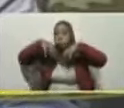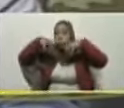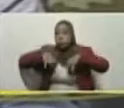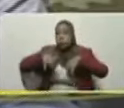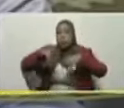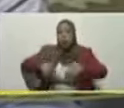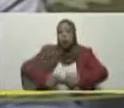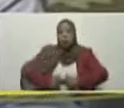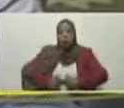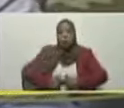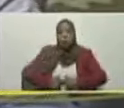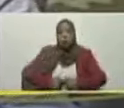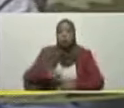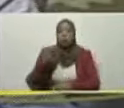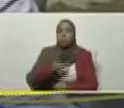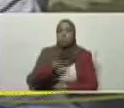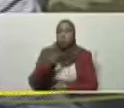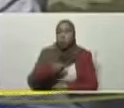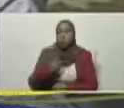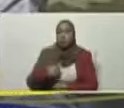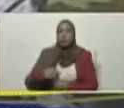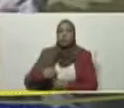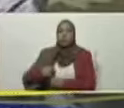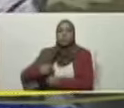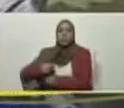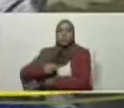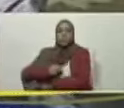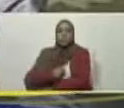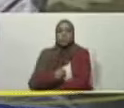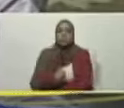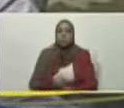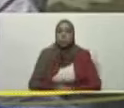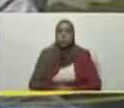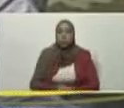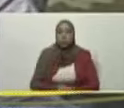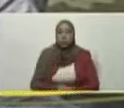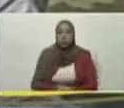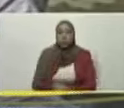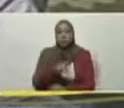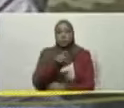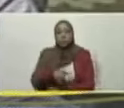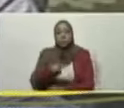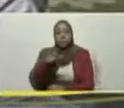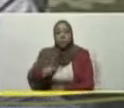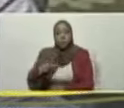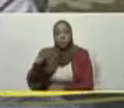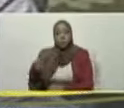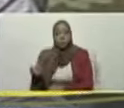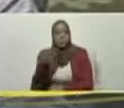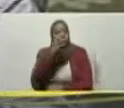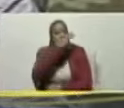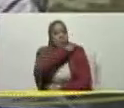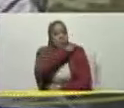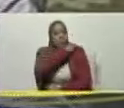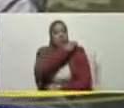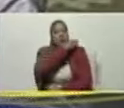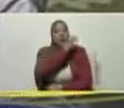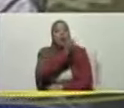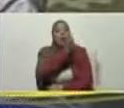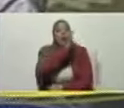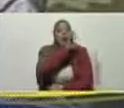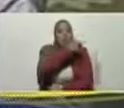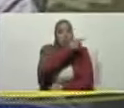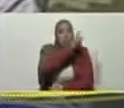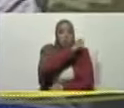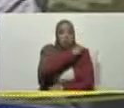importante. Mayor General Loquivi, generales, jefes de la zona norte,